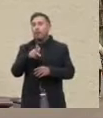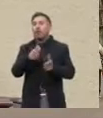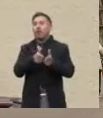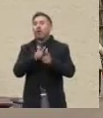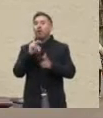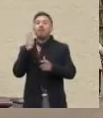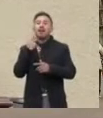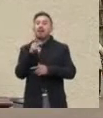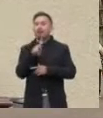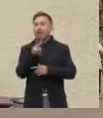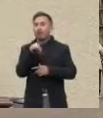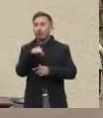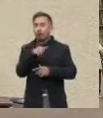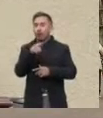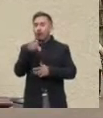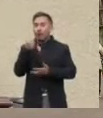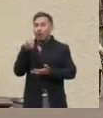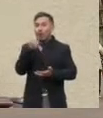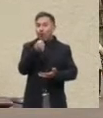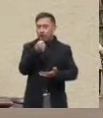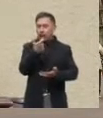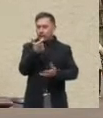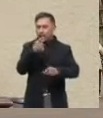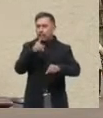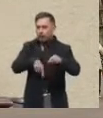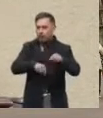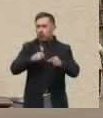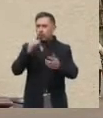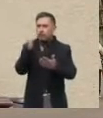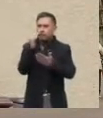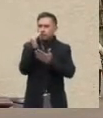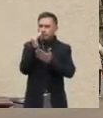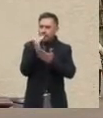reducciones al financiamiento público, administraciones de financiamiento público,